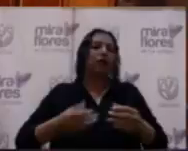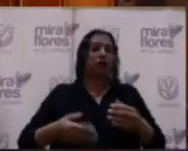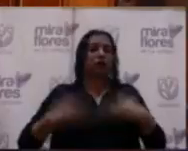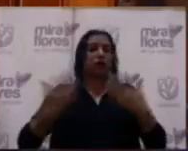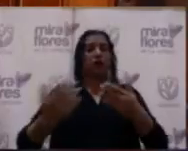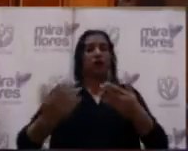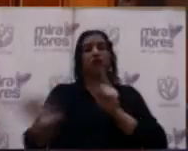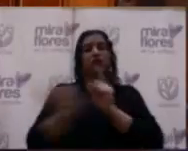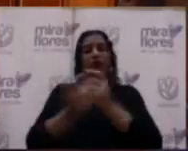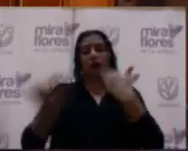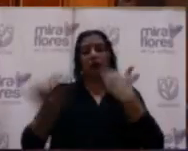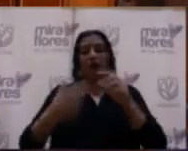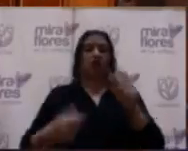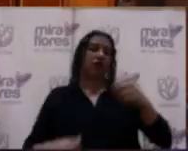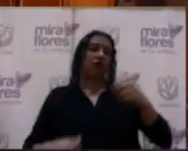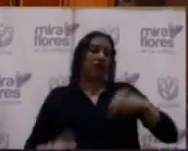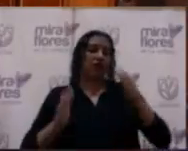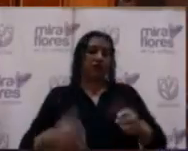Mencioné